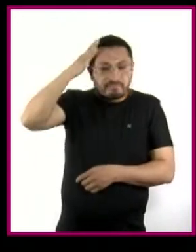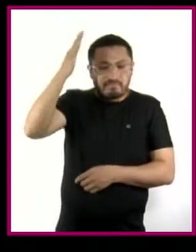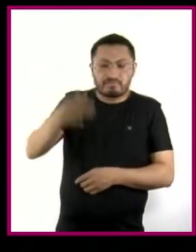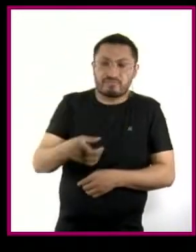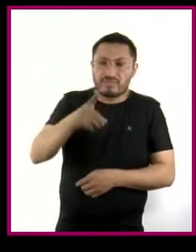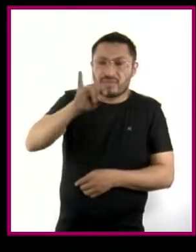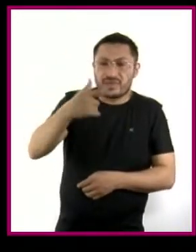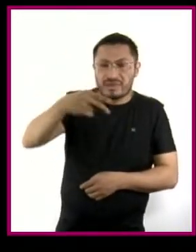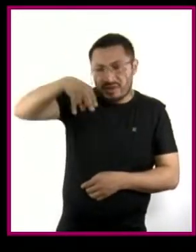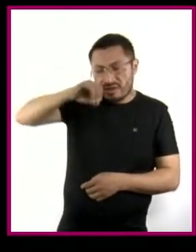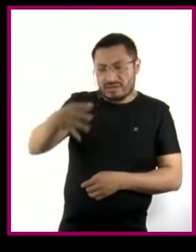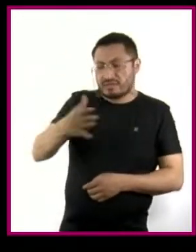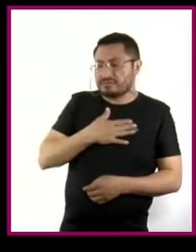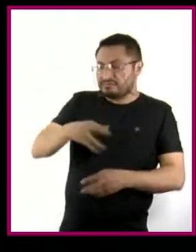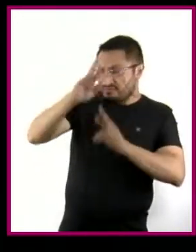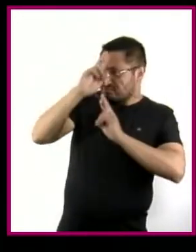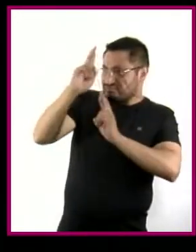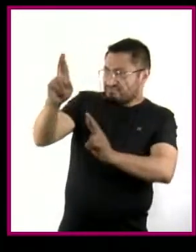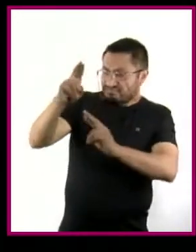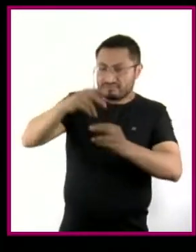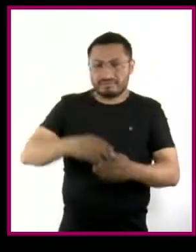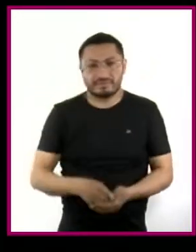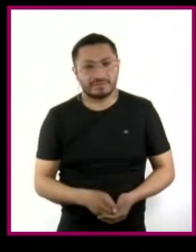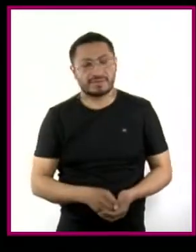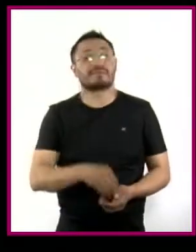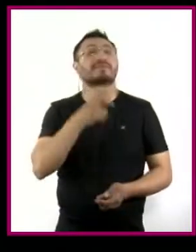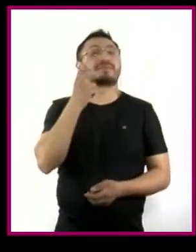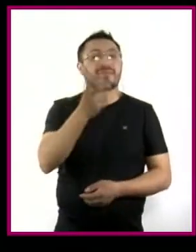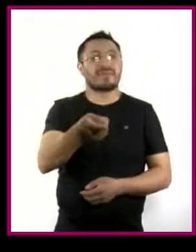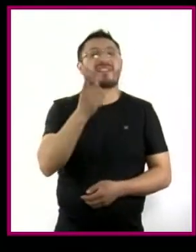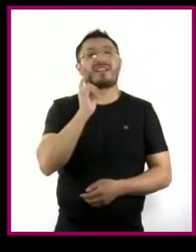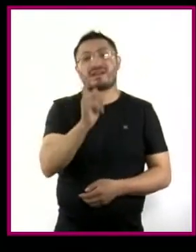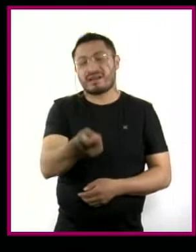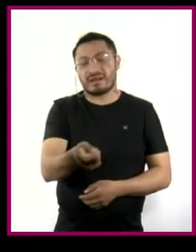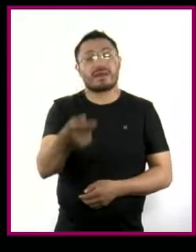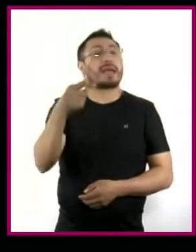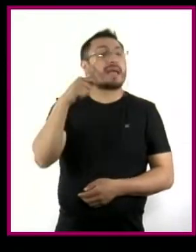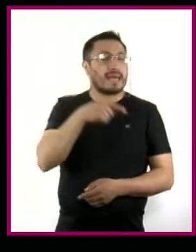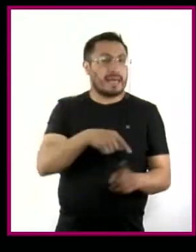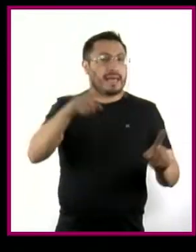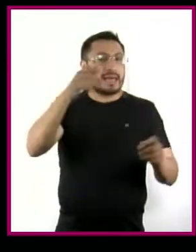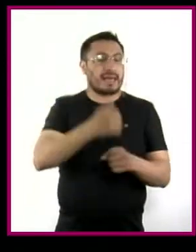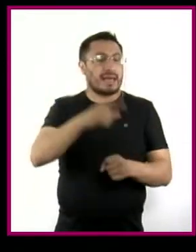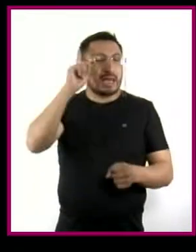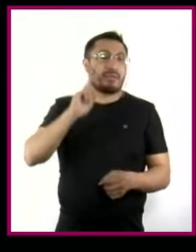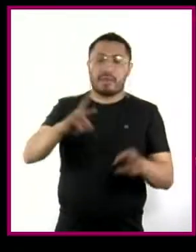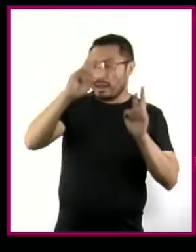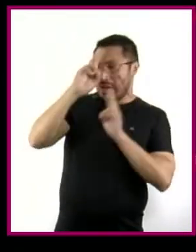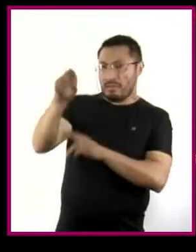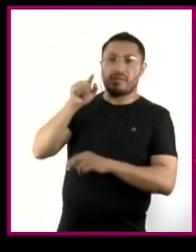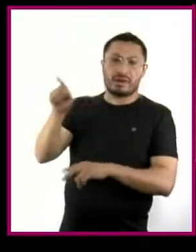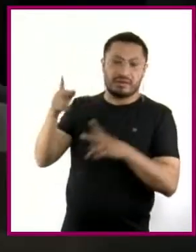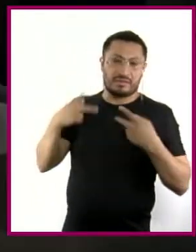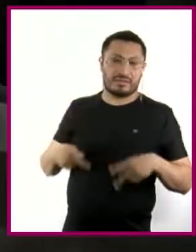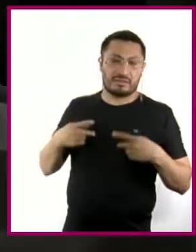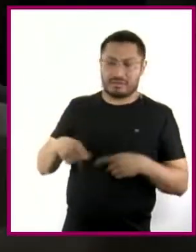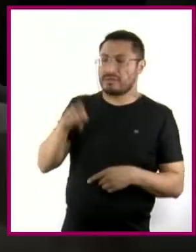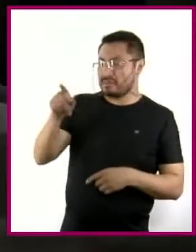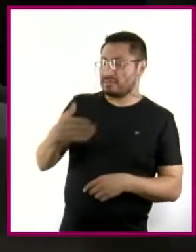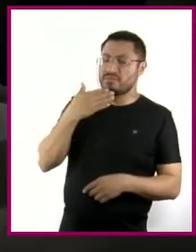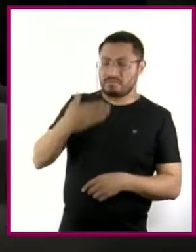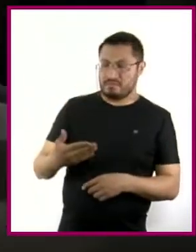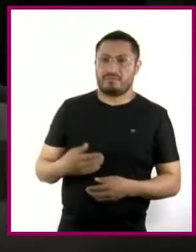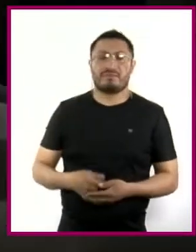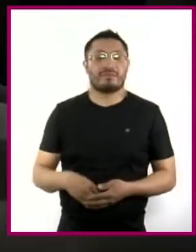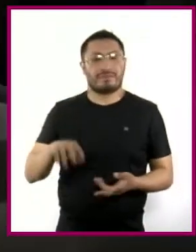de mi respeto. Con lo cual quería decir que ella respetaba a esa persona y que lo merecía.